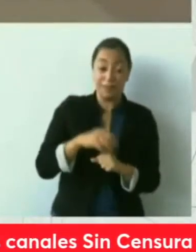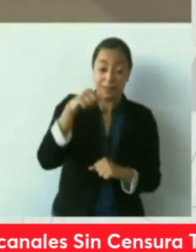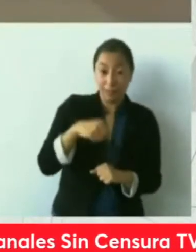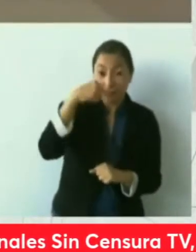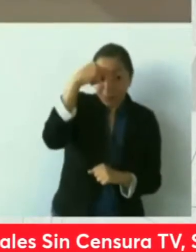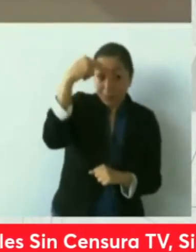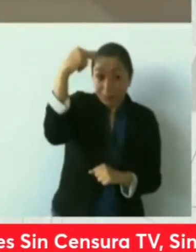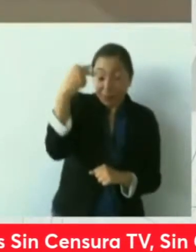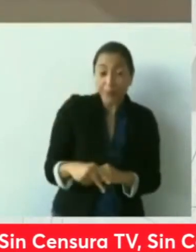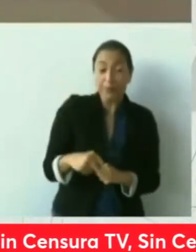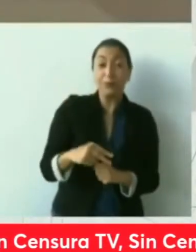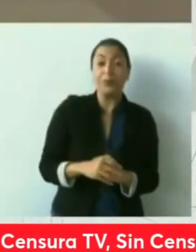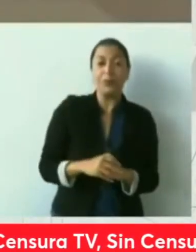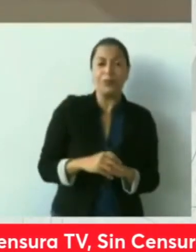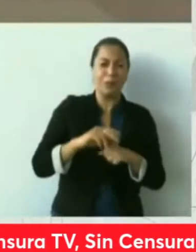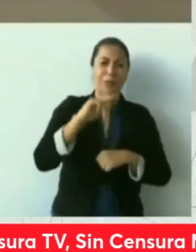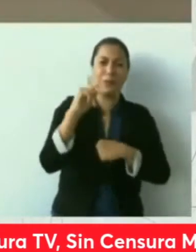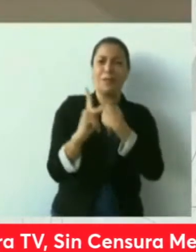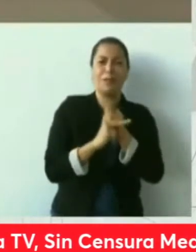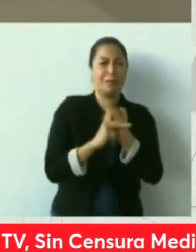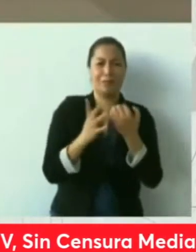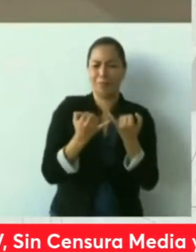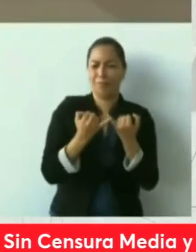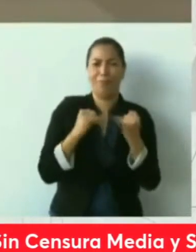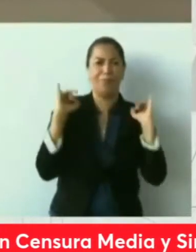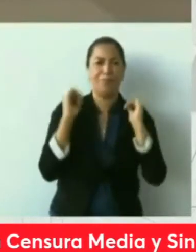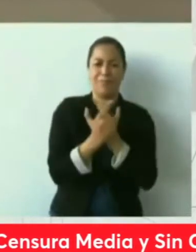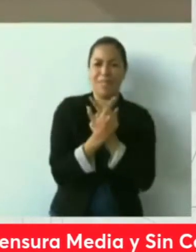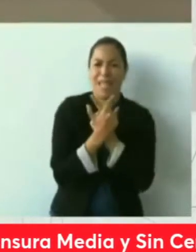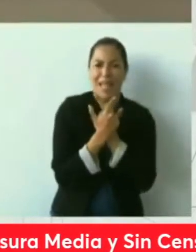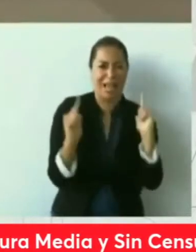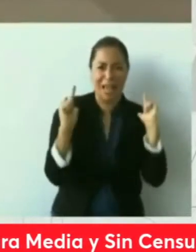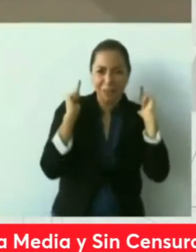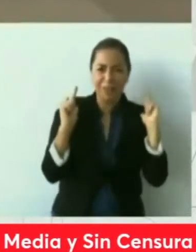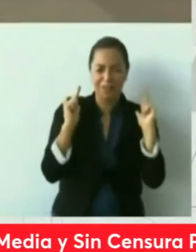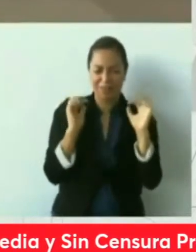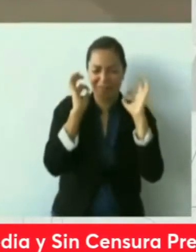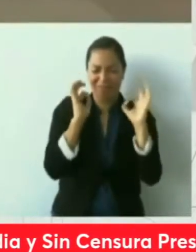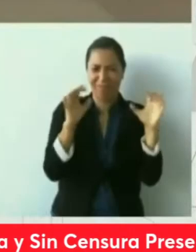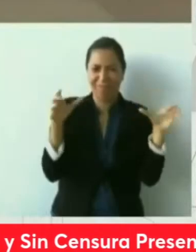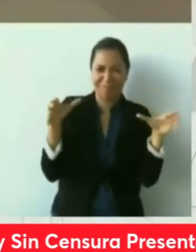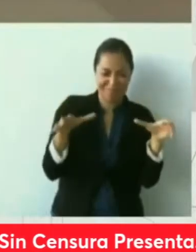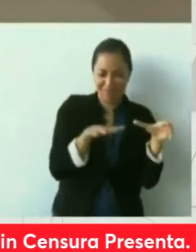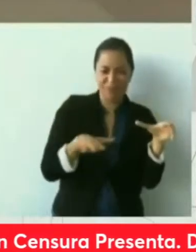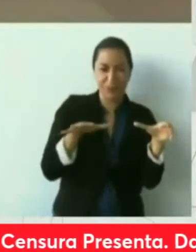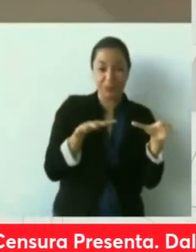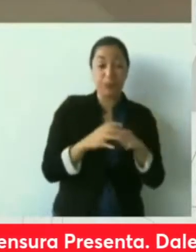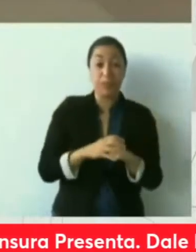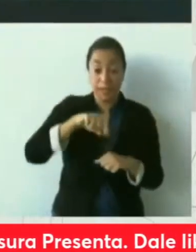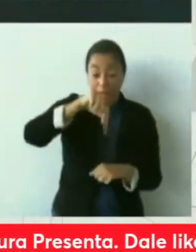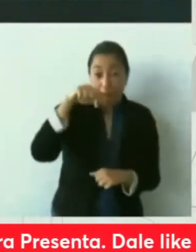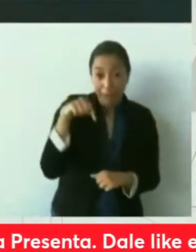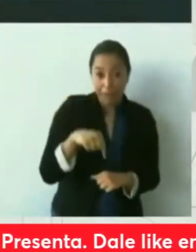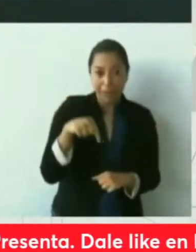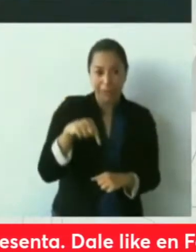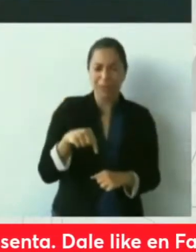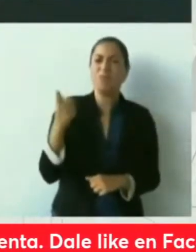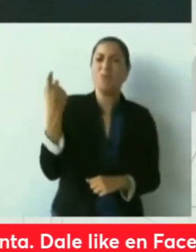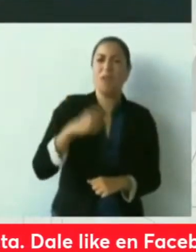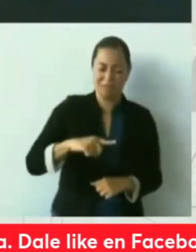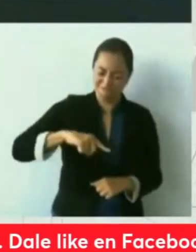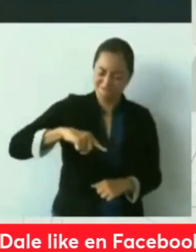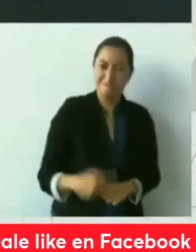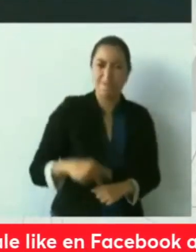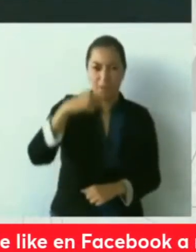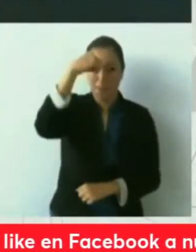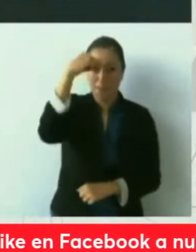un país independiente, libre, soberano. Aquí mandamos los